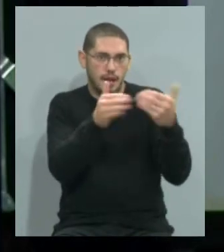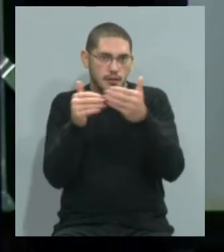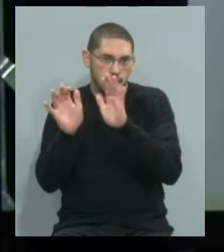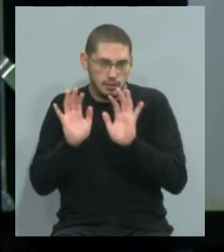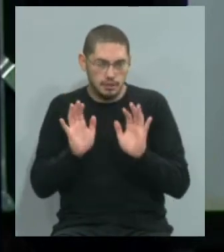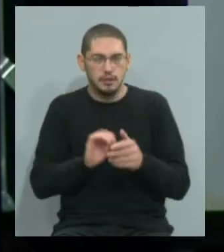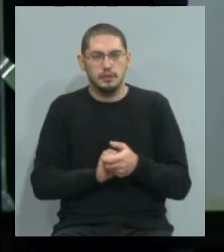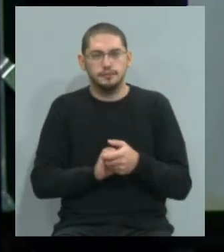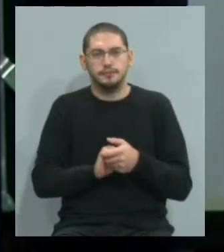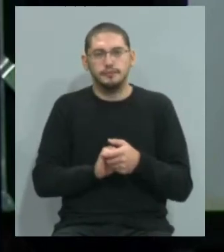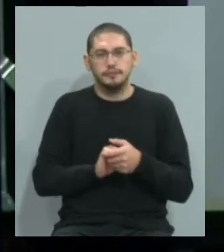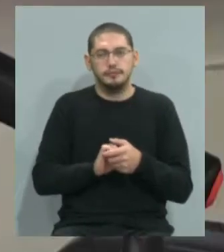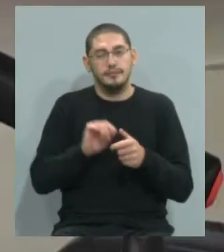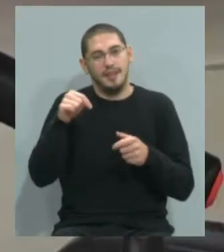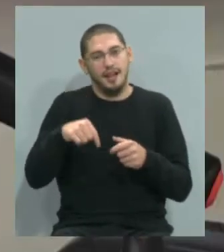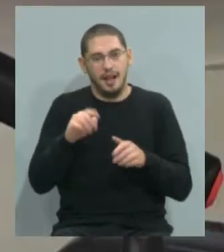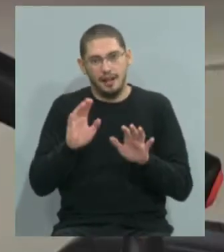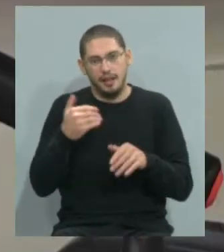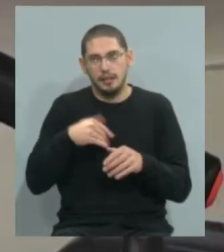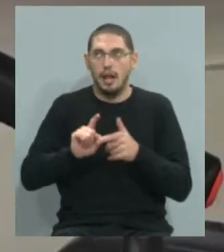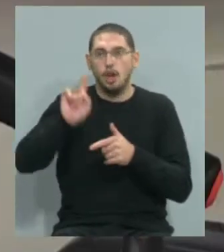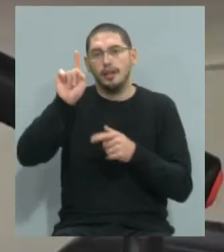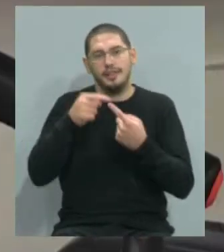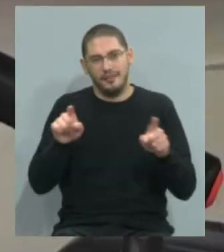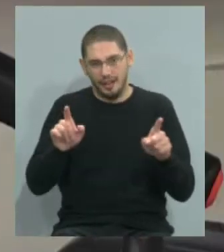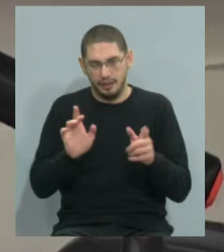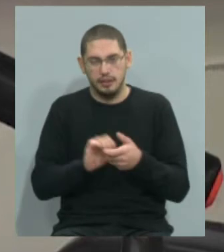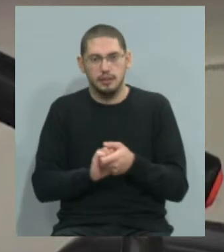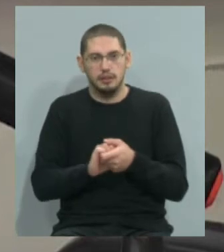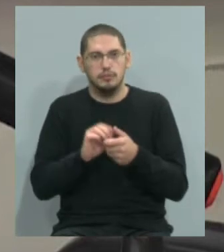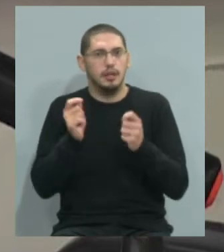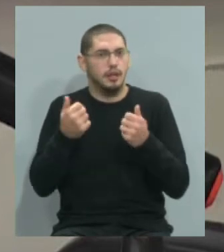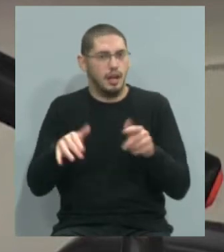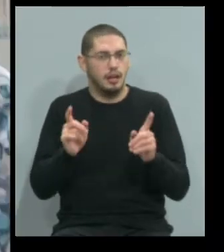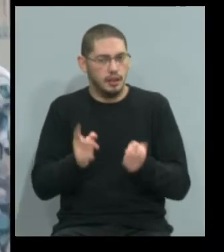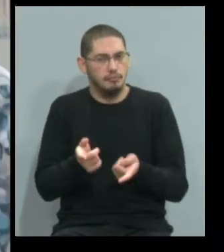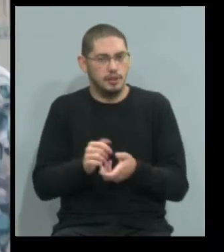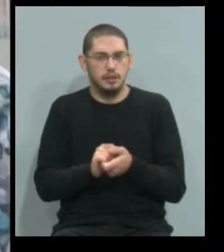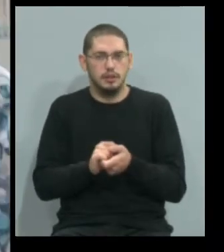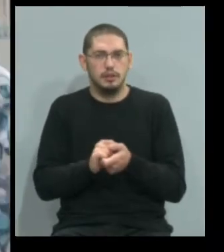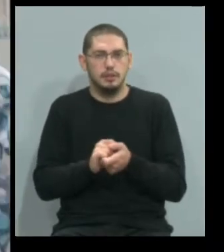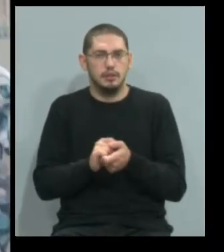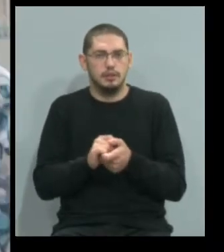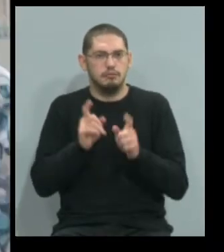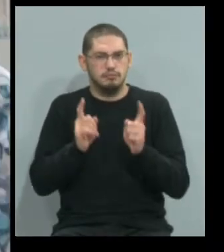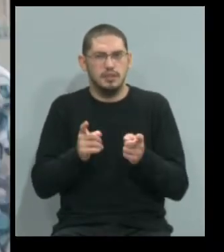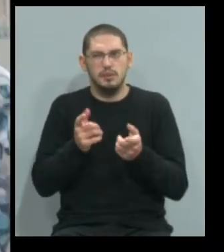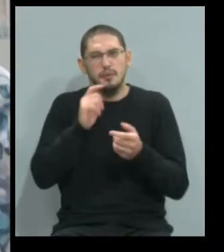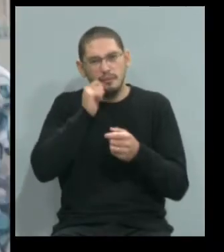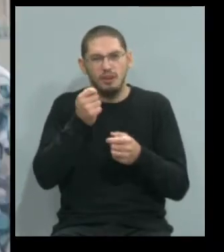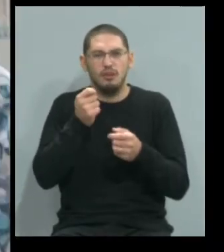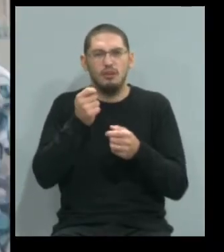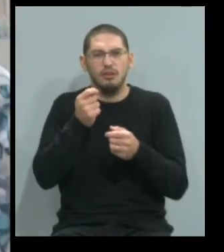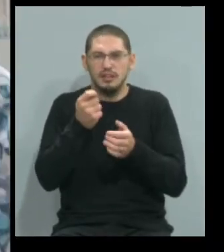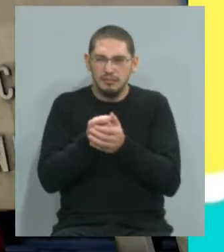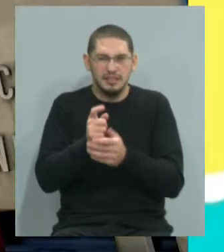bueno, tienen otras condiciones favorables y así son también de costosos. Entonces, abrir la ciencia significa, por un